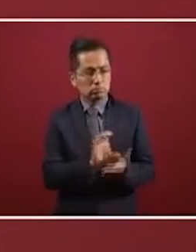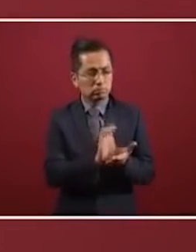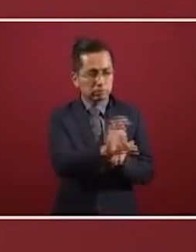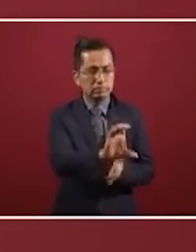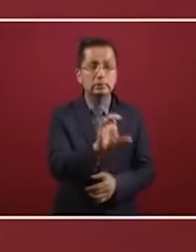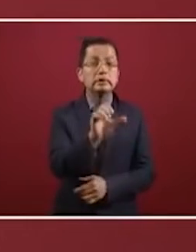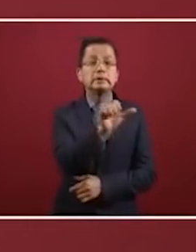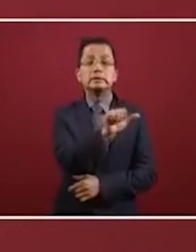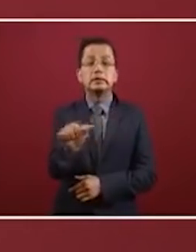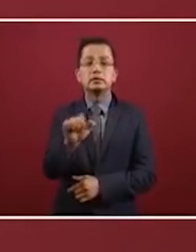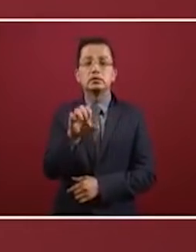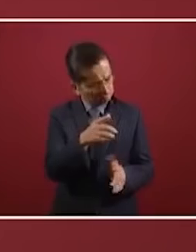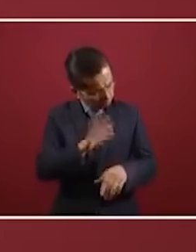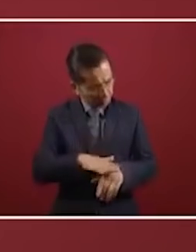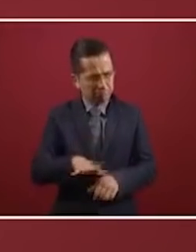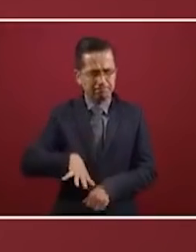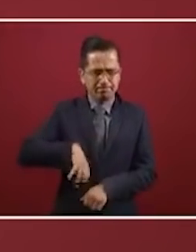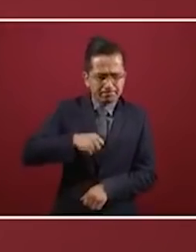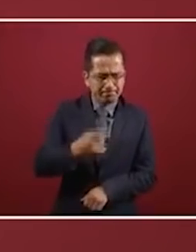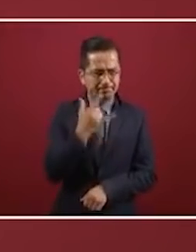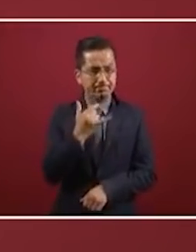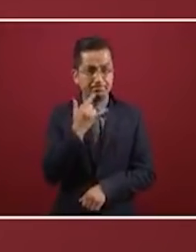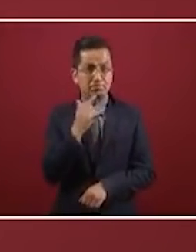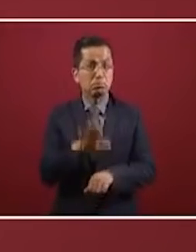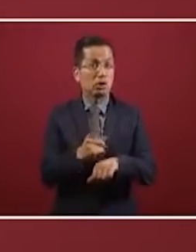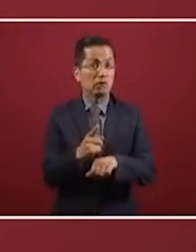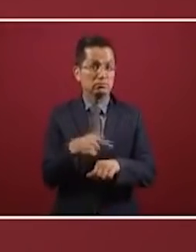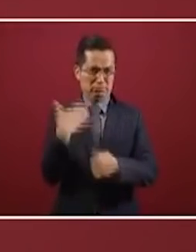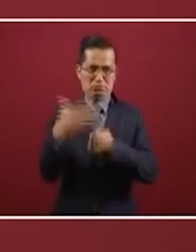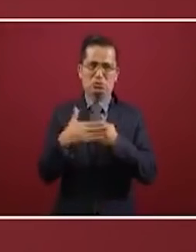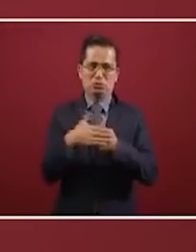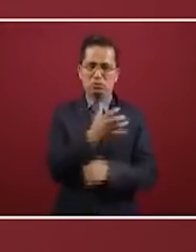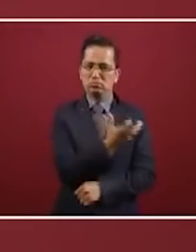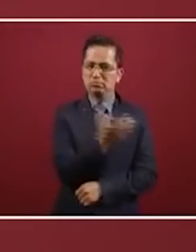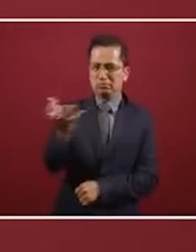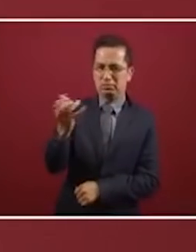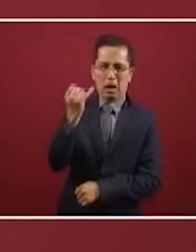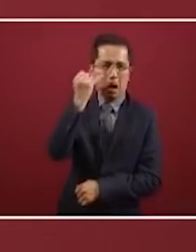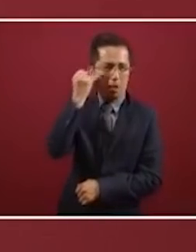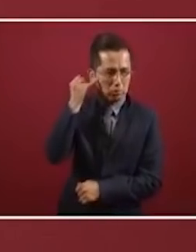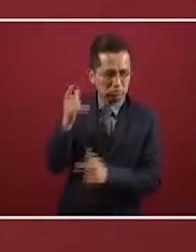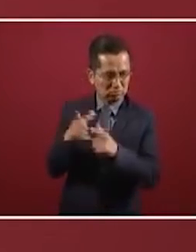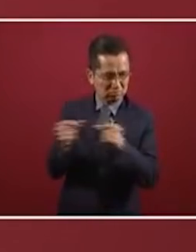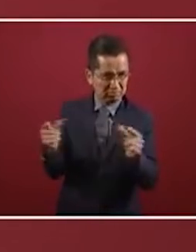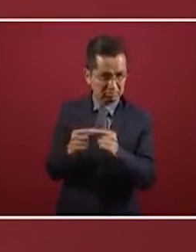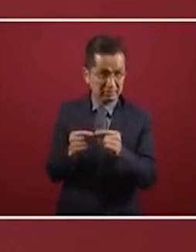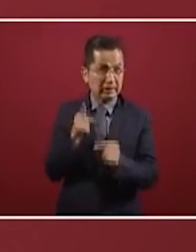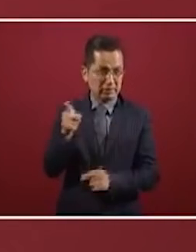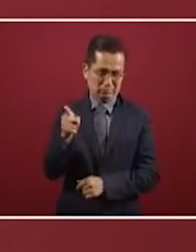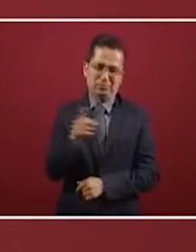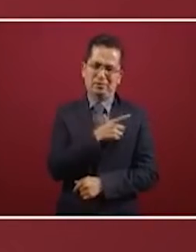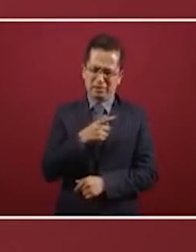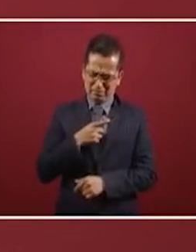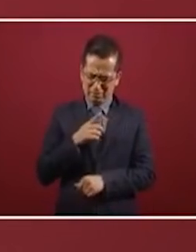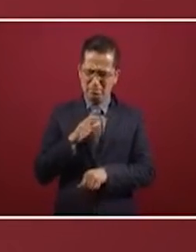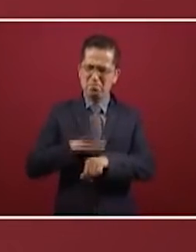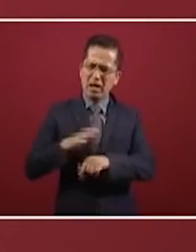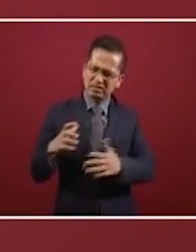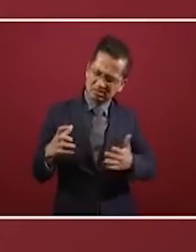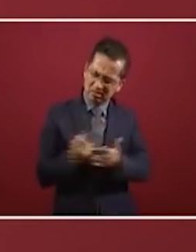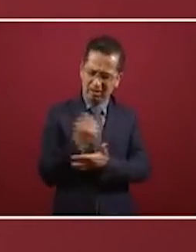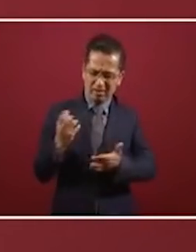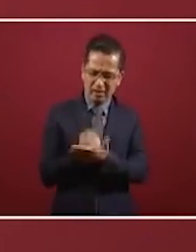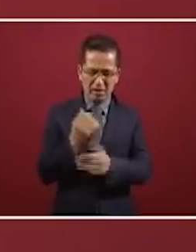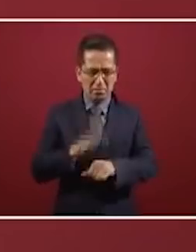hay que ratificarlo jamás hay que temer a la pluralidad ni a las deliberaciones públicas dentro de un mismo